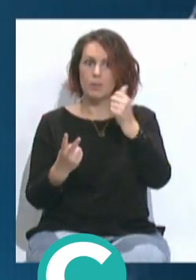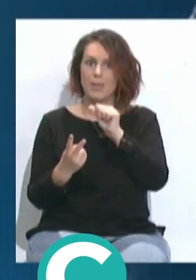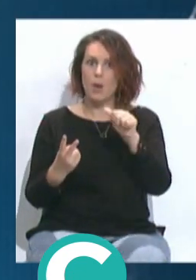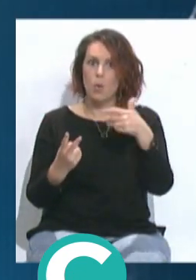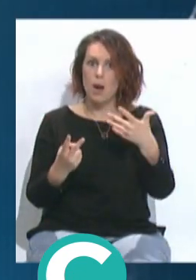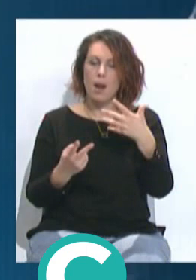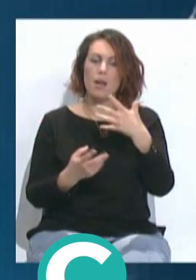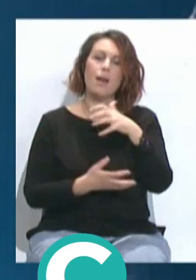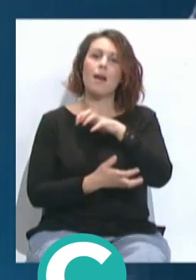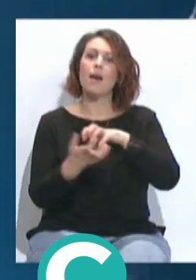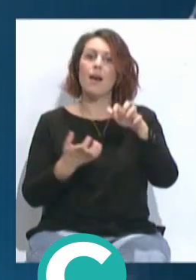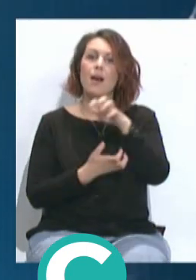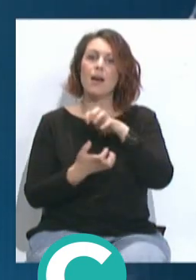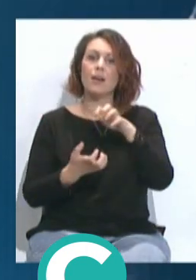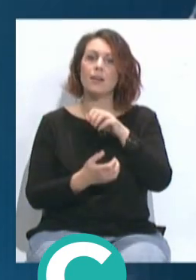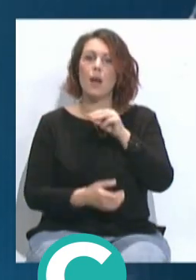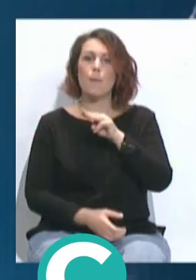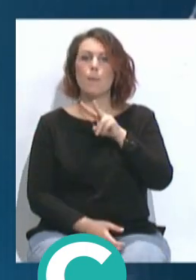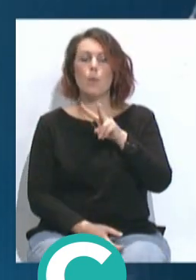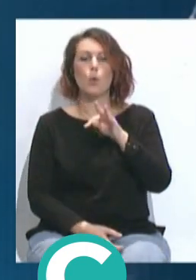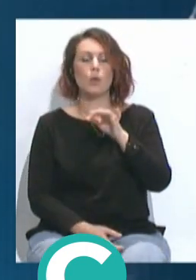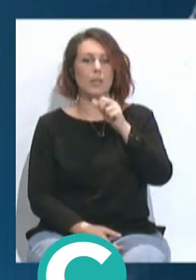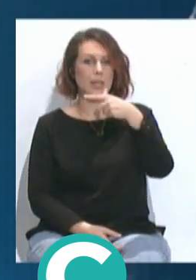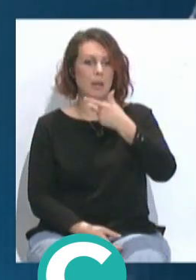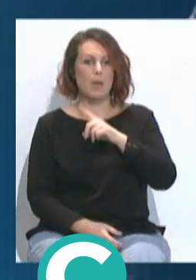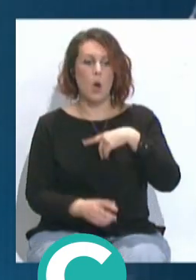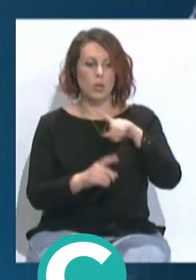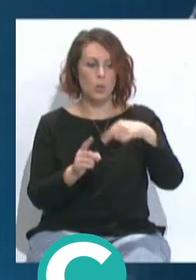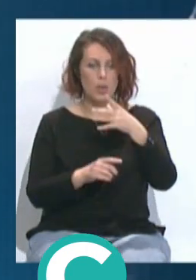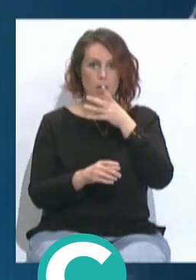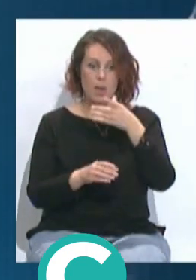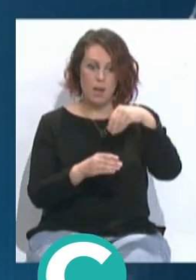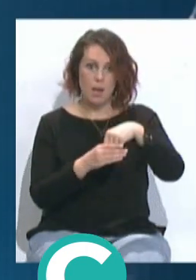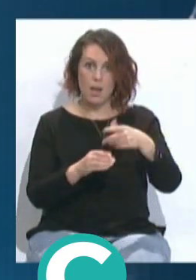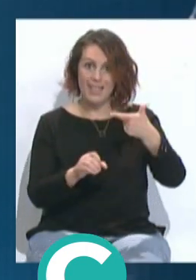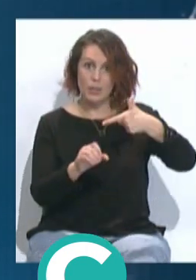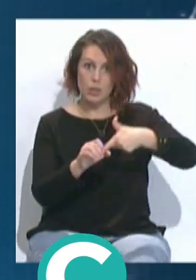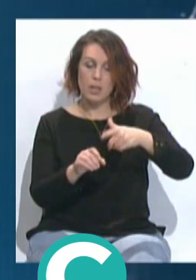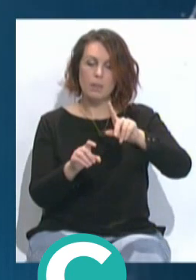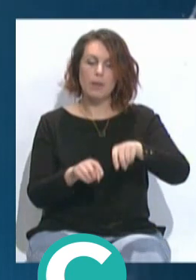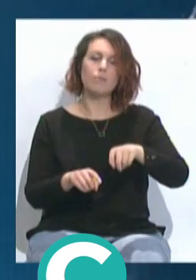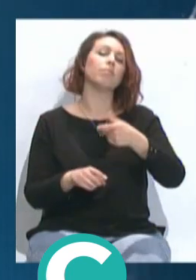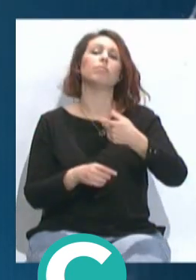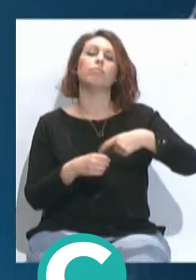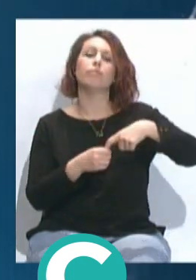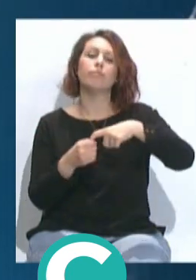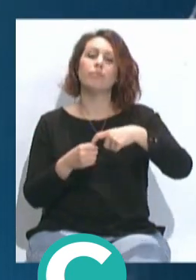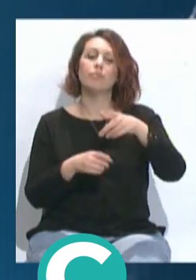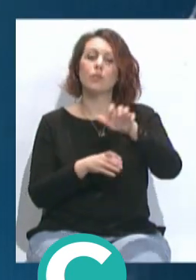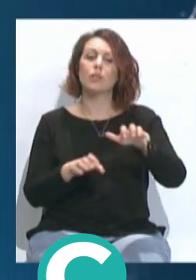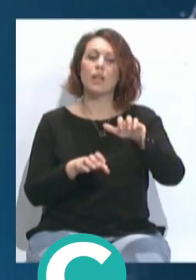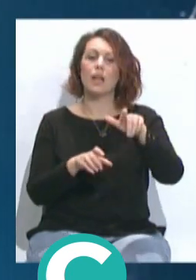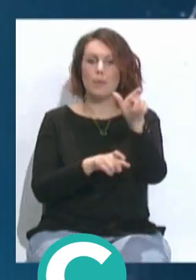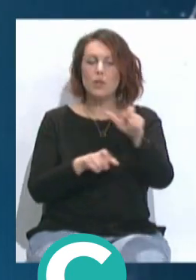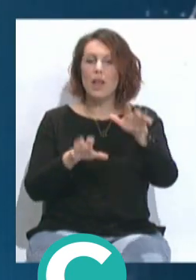La guerra de Putin y sus consecuencias en el combustible. Y sobre todo la solidaridad de los caditanos para